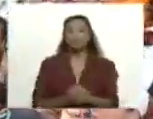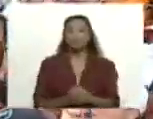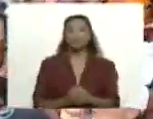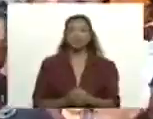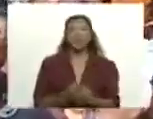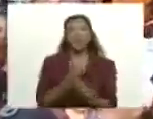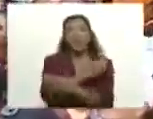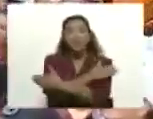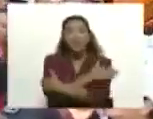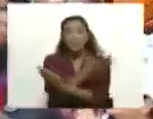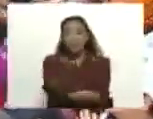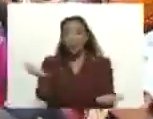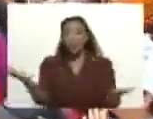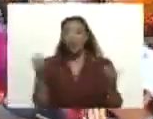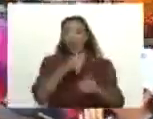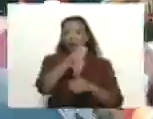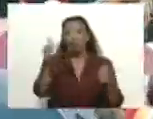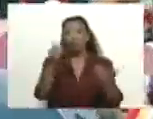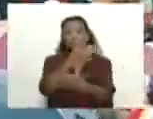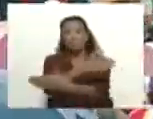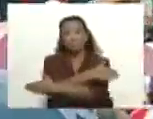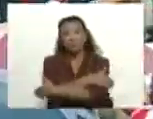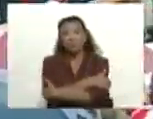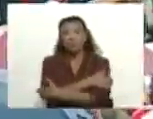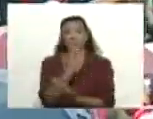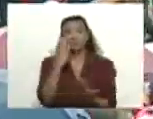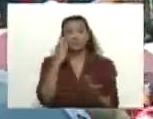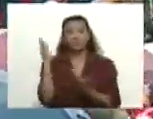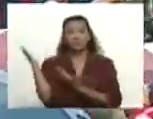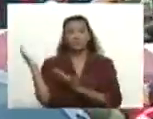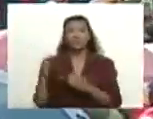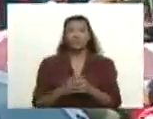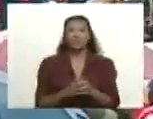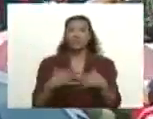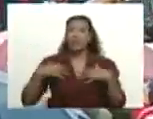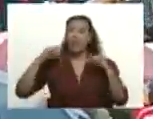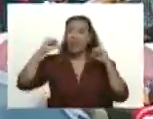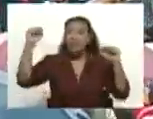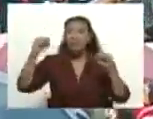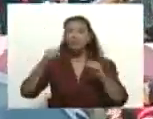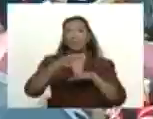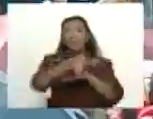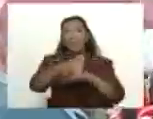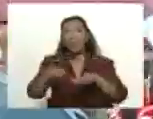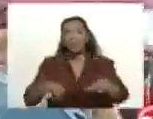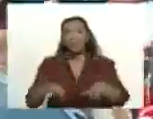Un abrazo para todas y todos. ¡Que